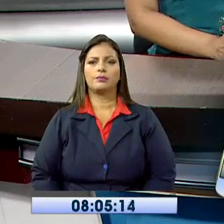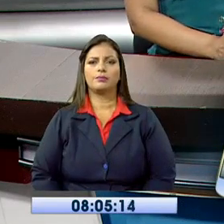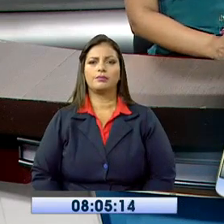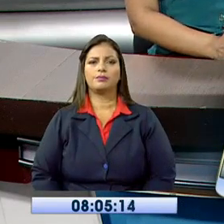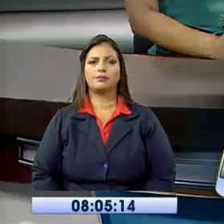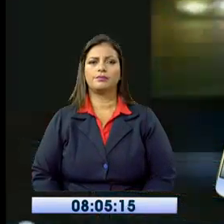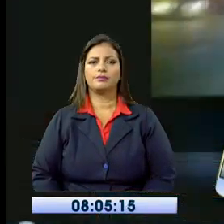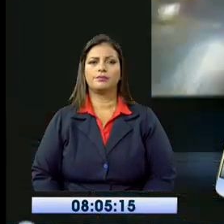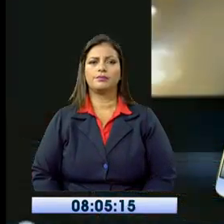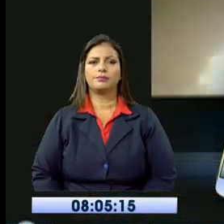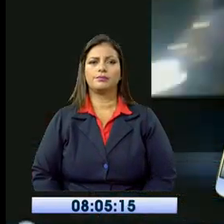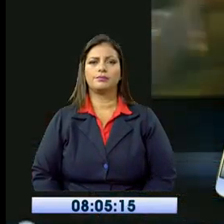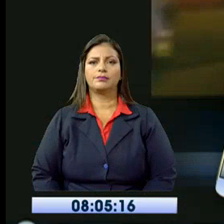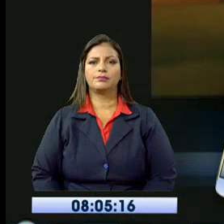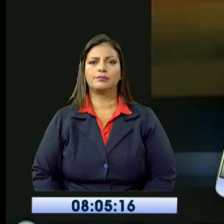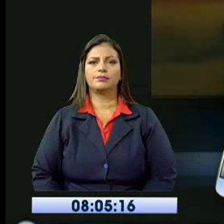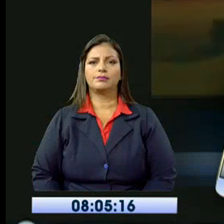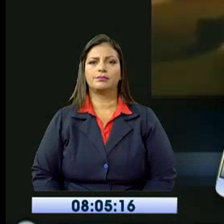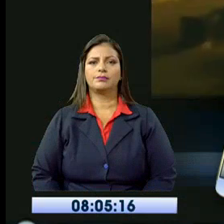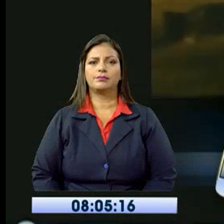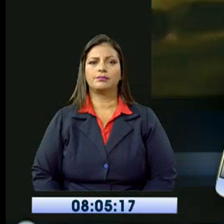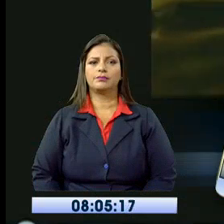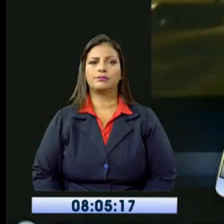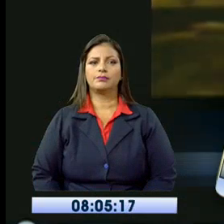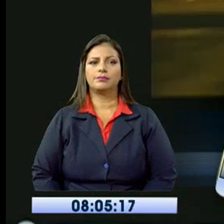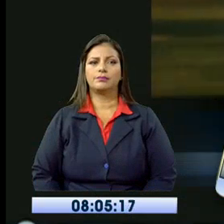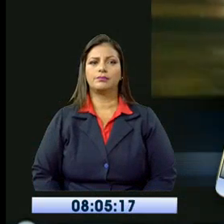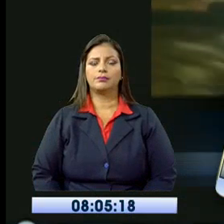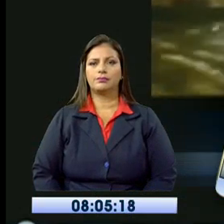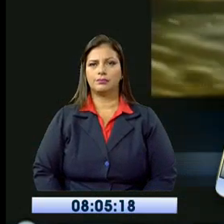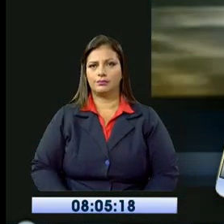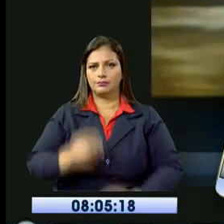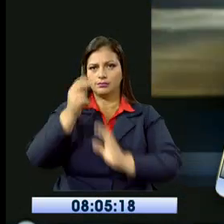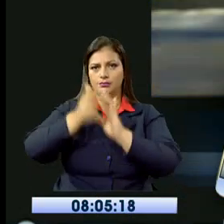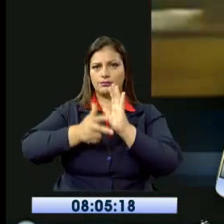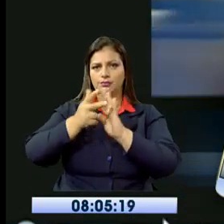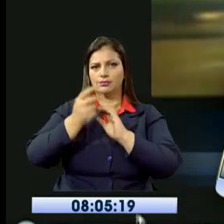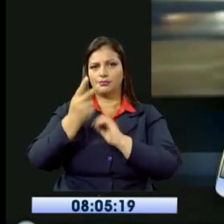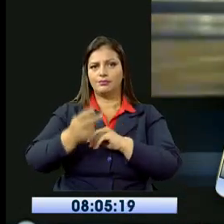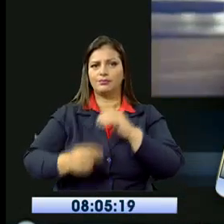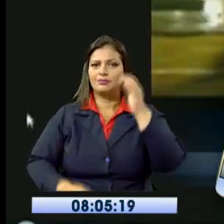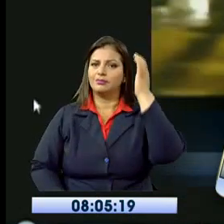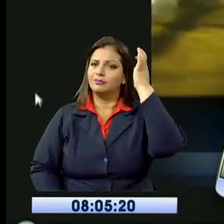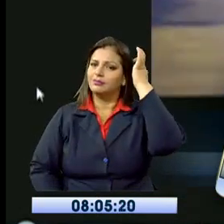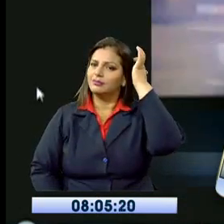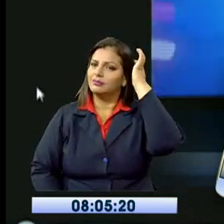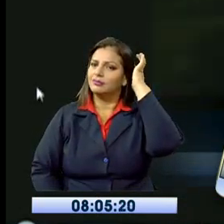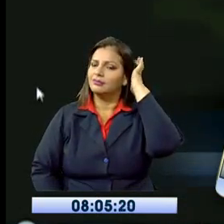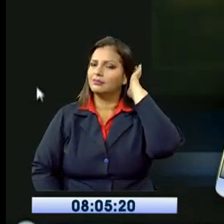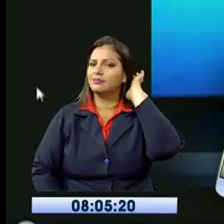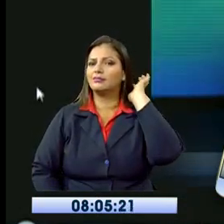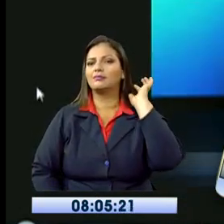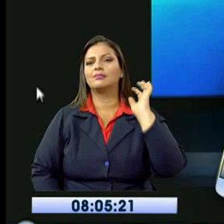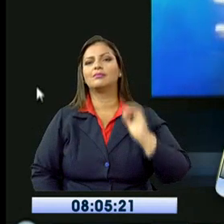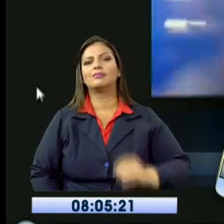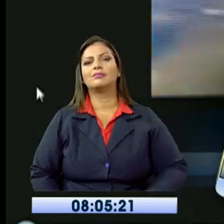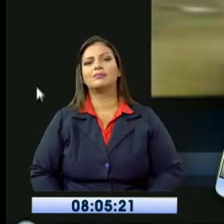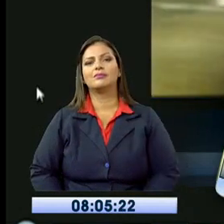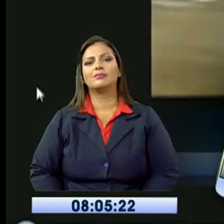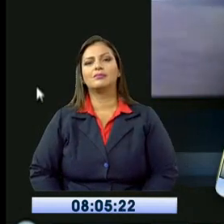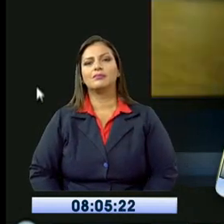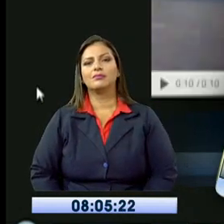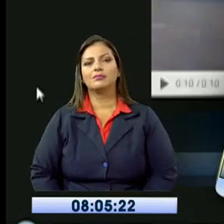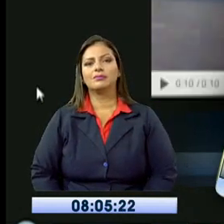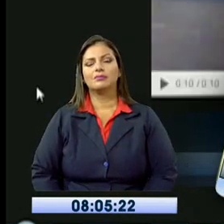098-7703-961. Y ahí están los números de teléfono al hashtag. Ahí están los videos que están enviando, el hashtag prevención ante las lluvias.